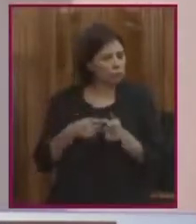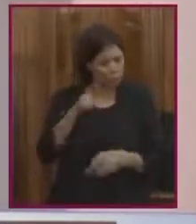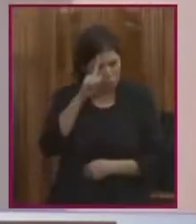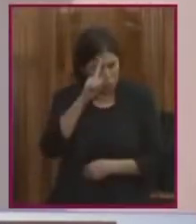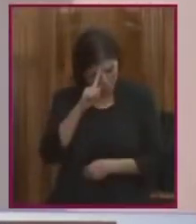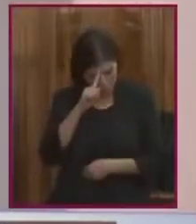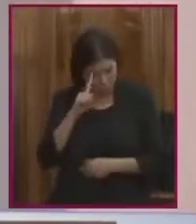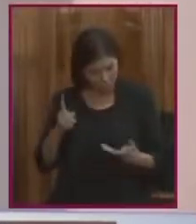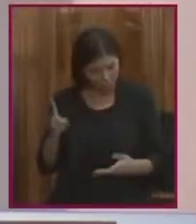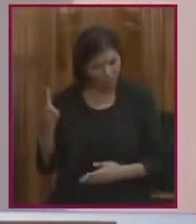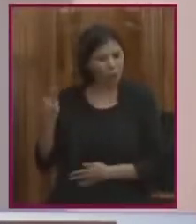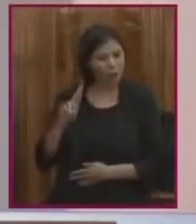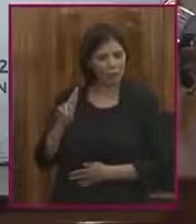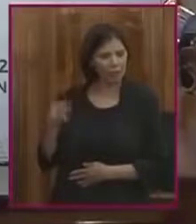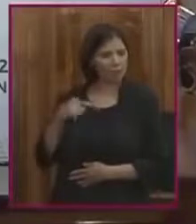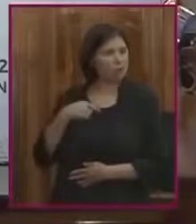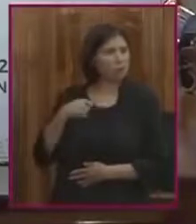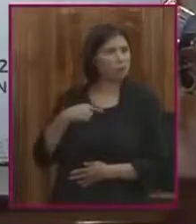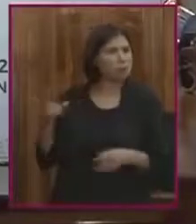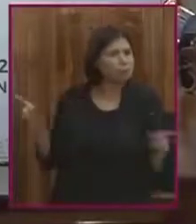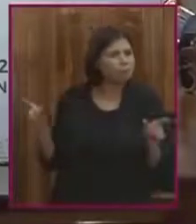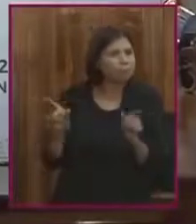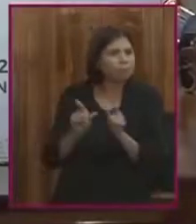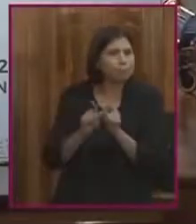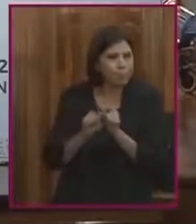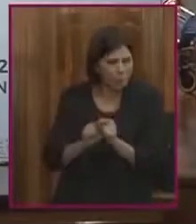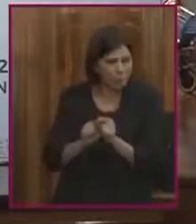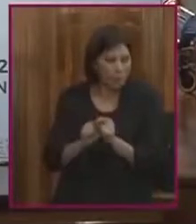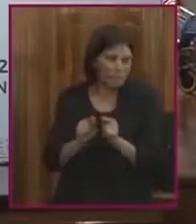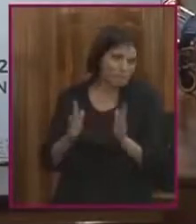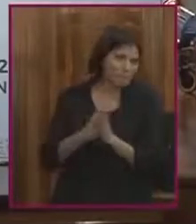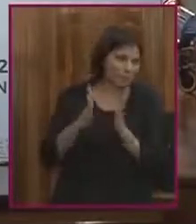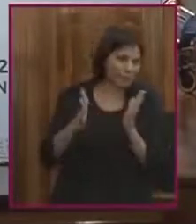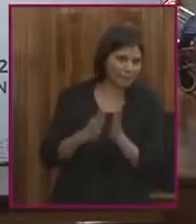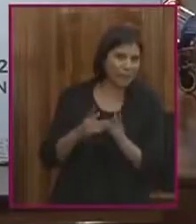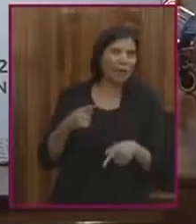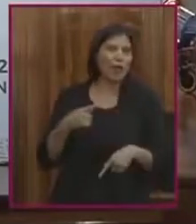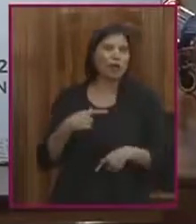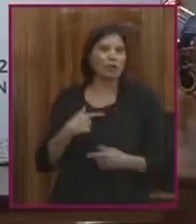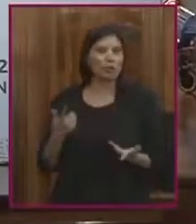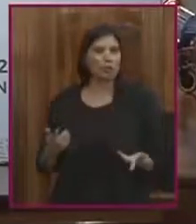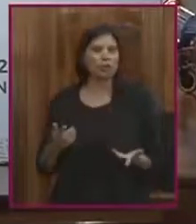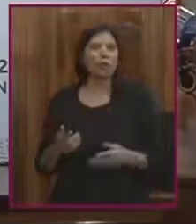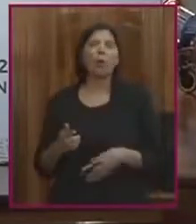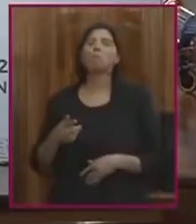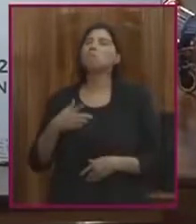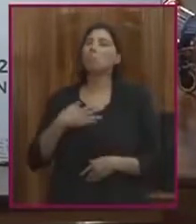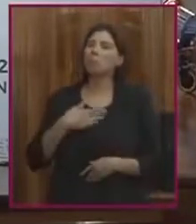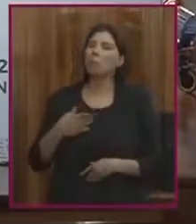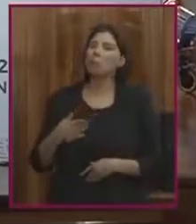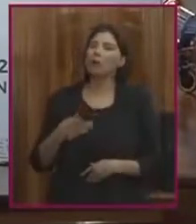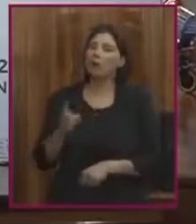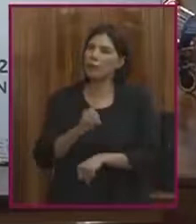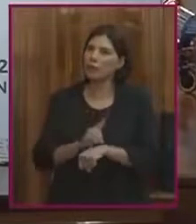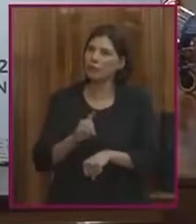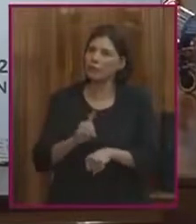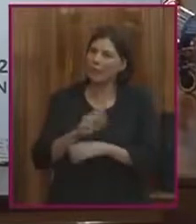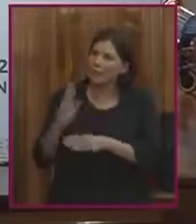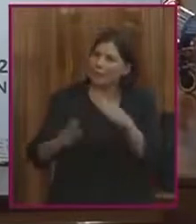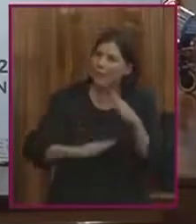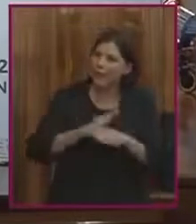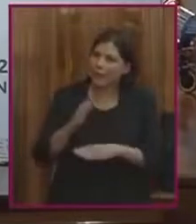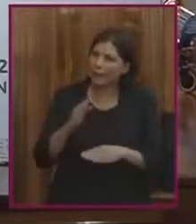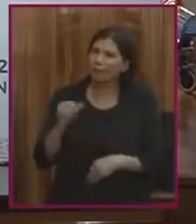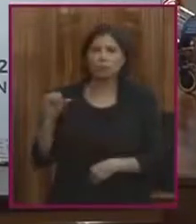Luis Humberto, seré muy breve en mi intervención. Les deseo desde luego muy buenos días y el mayor de los éxitos en